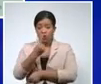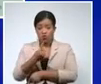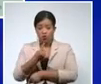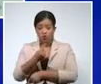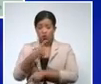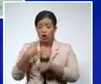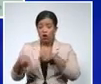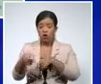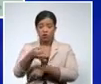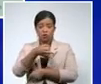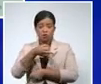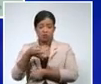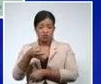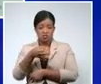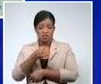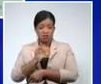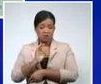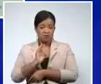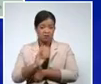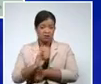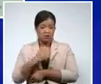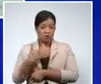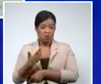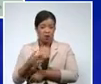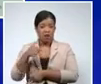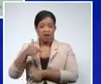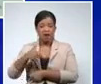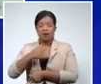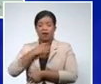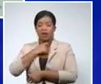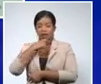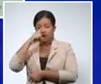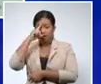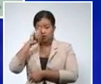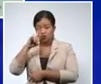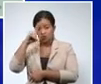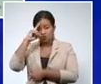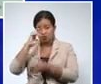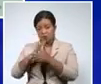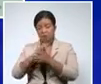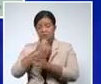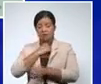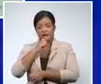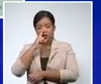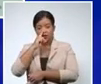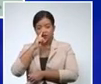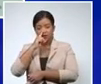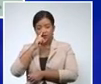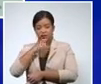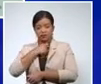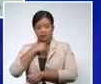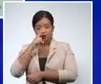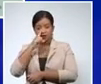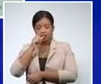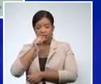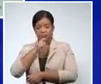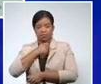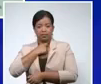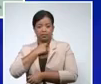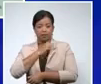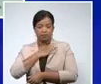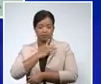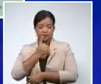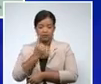Tunas y uno en el municipio Jesús Menéndez. Holguín confirma 31 casos autóctonos.